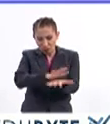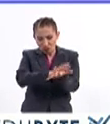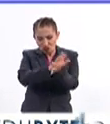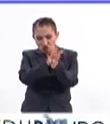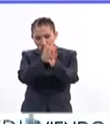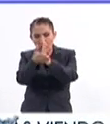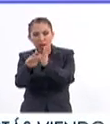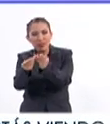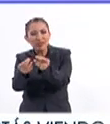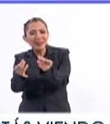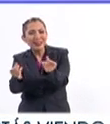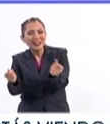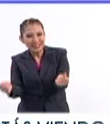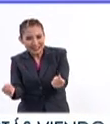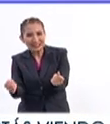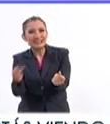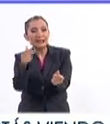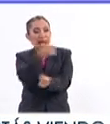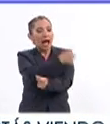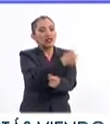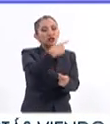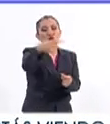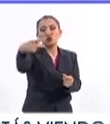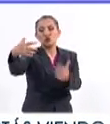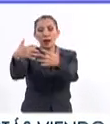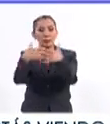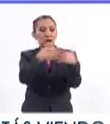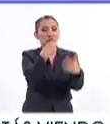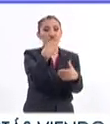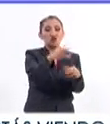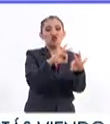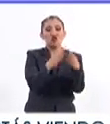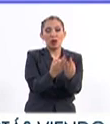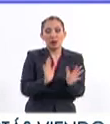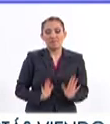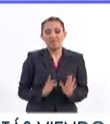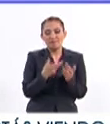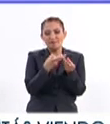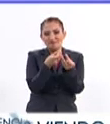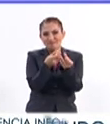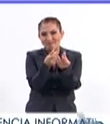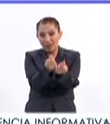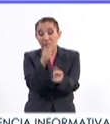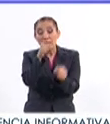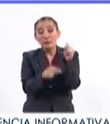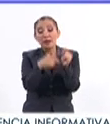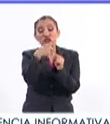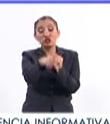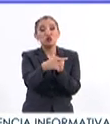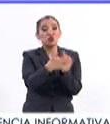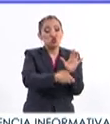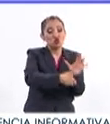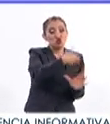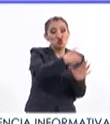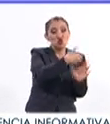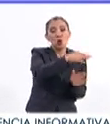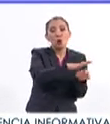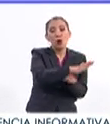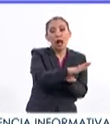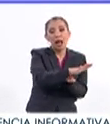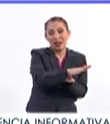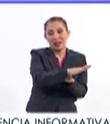de refinación. Obviamente cada empresa tiene un sistema de refinación diferente, dependiendo del tipo del crudo que procese.